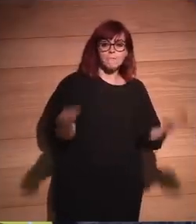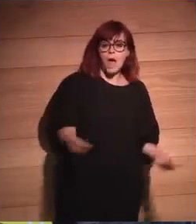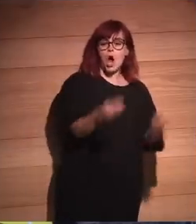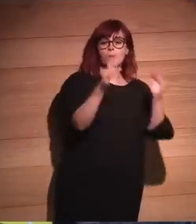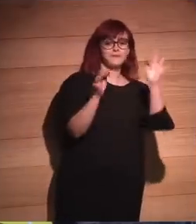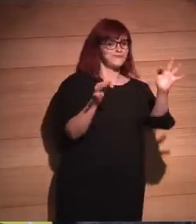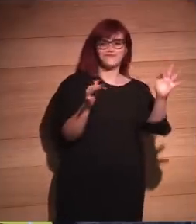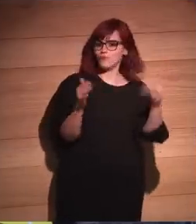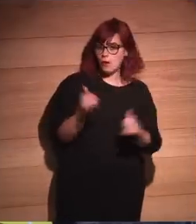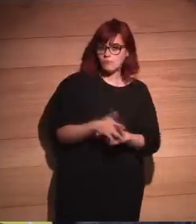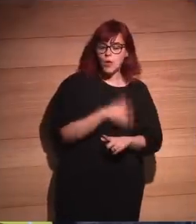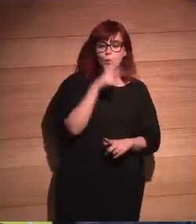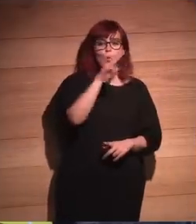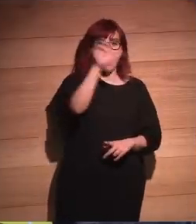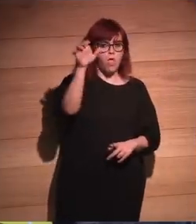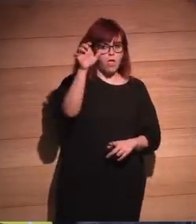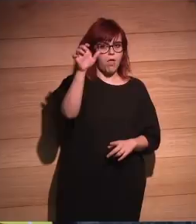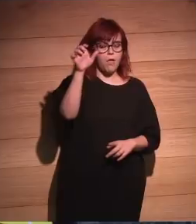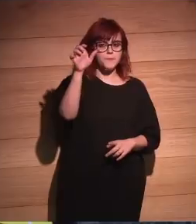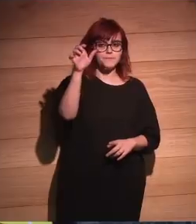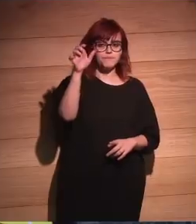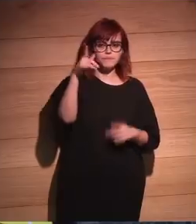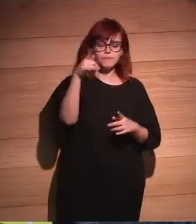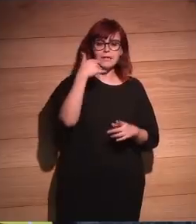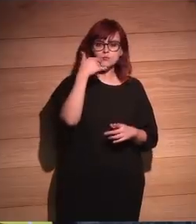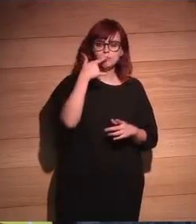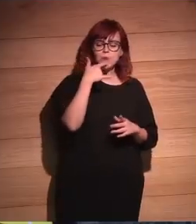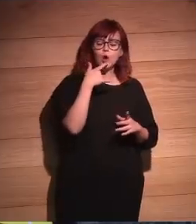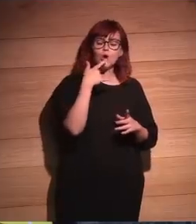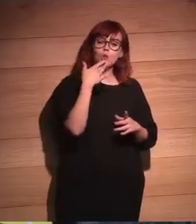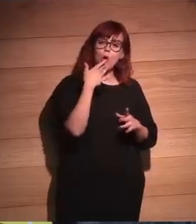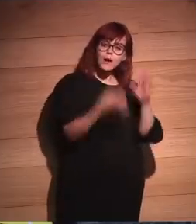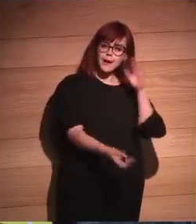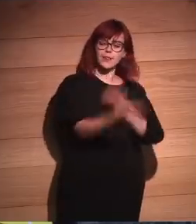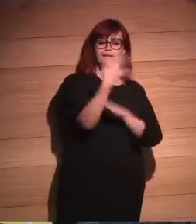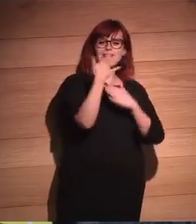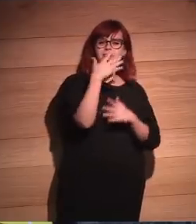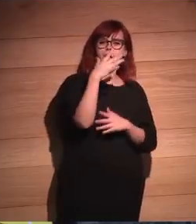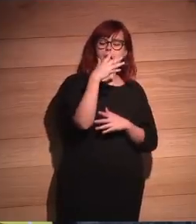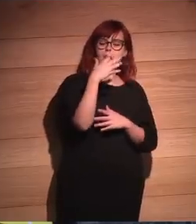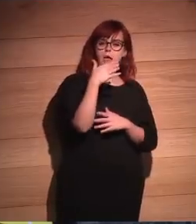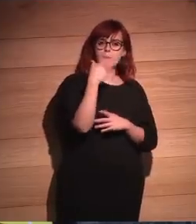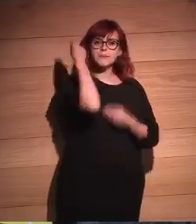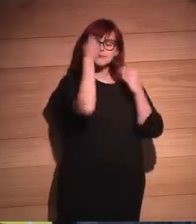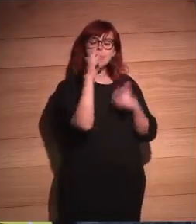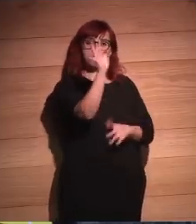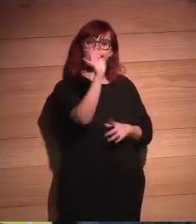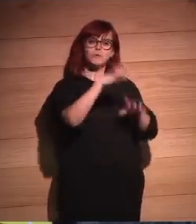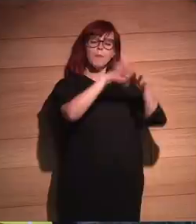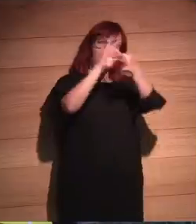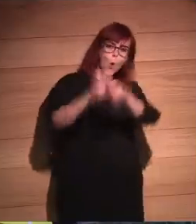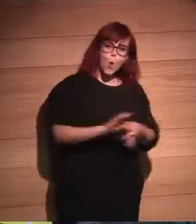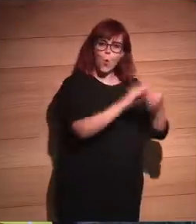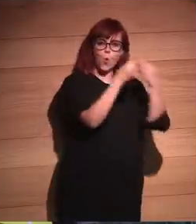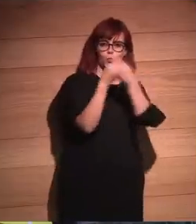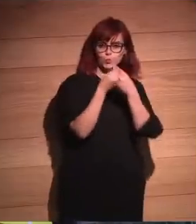sea, la Unión Europea, por ejemplo, yo creo que fue un ejercicio de optimismo, ¿no? Espectacular. Y ahora